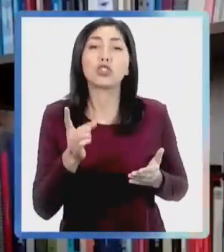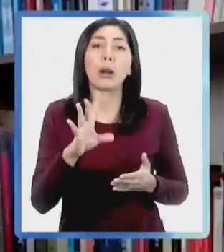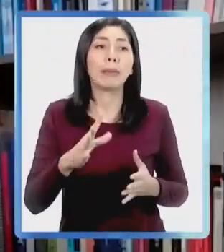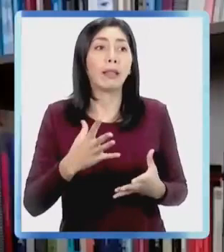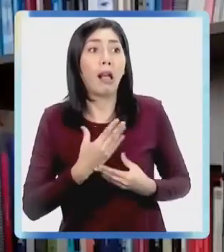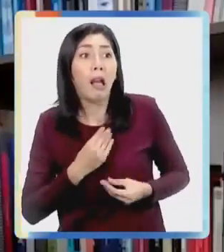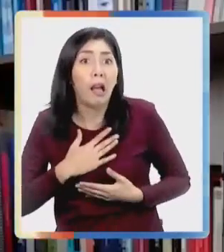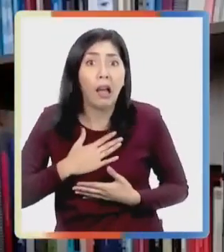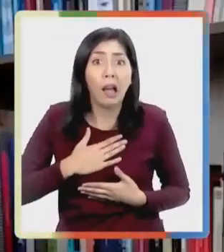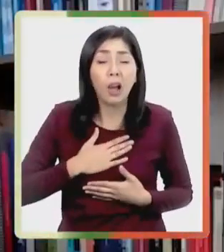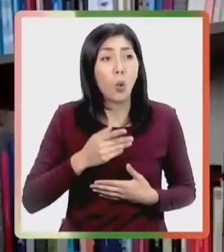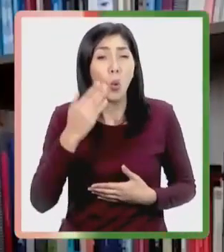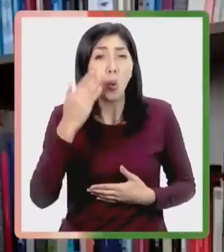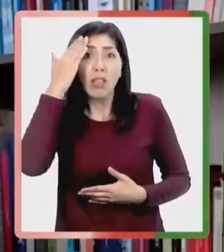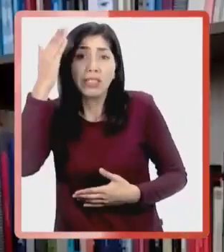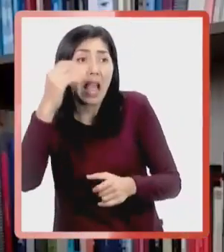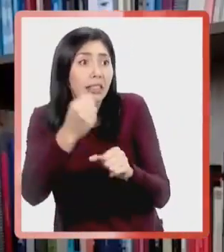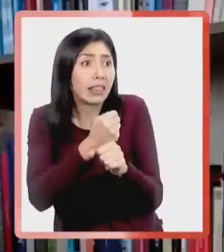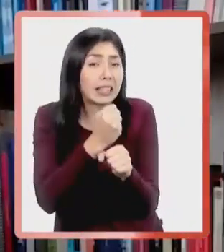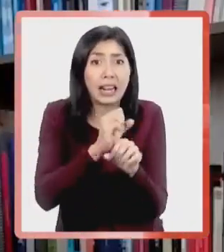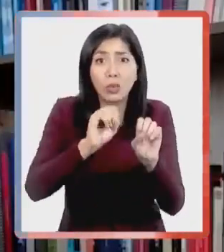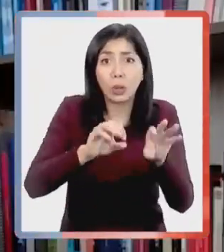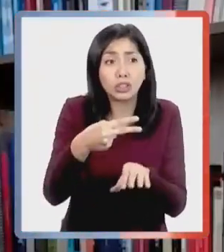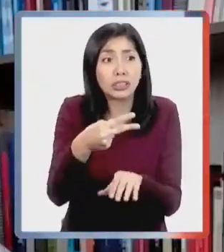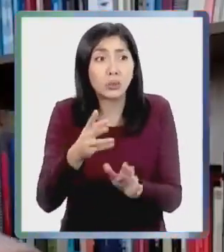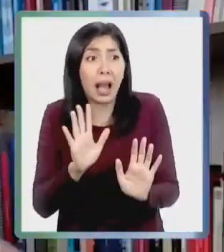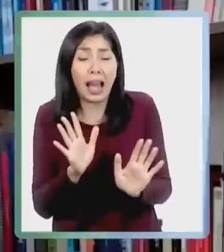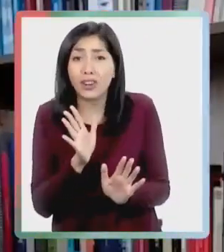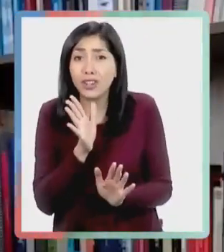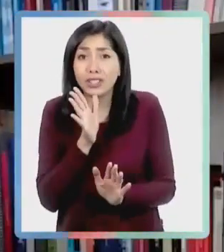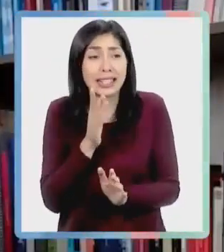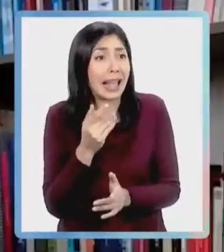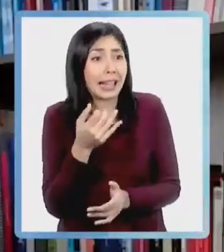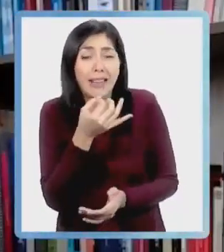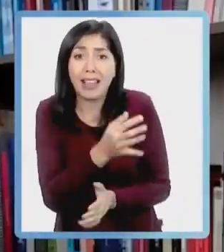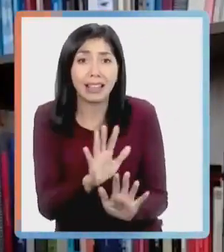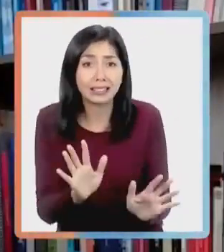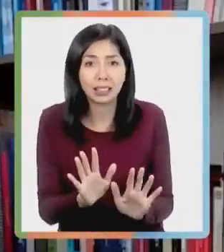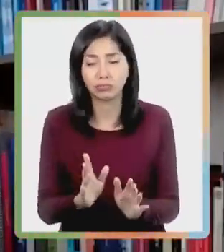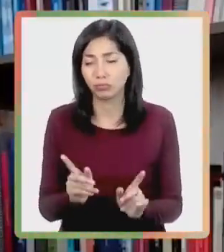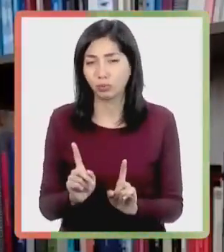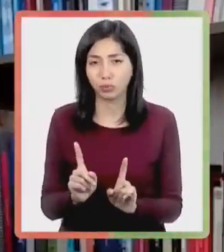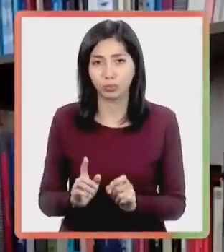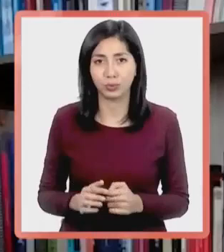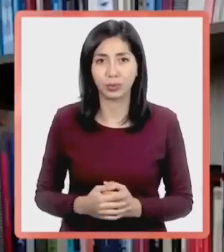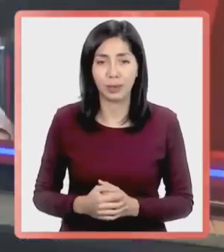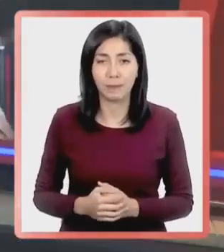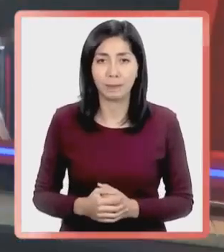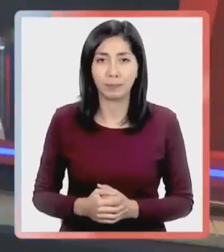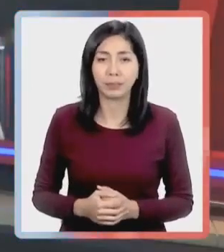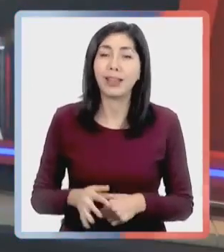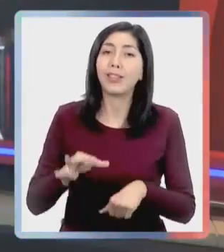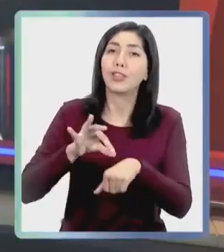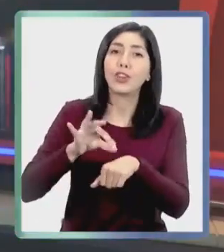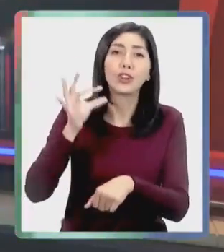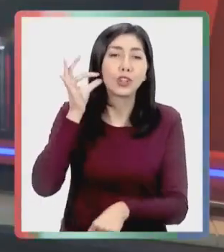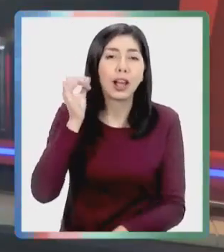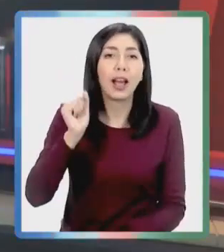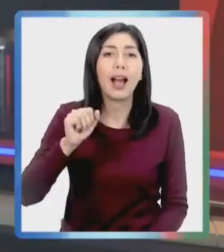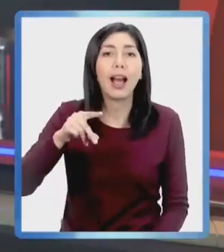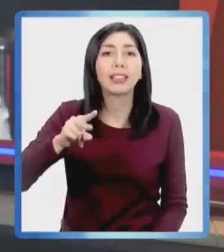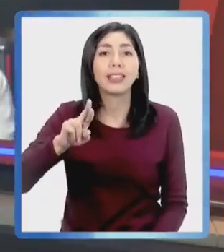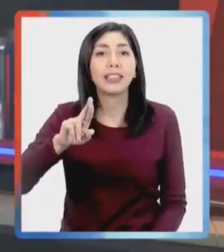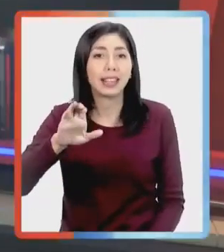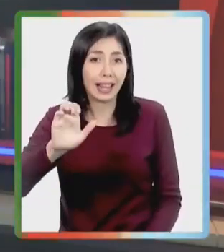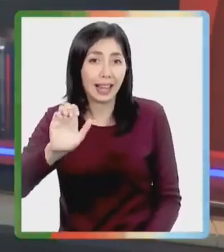asustados porque es el día del taller de educación sexual y no saben quién ni de qué le van a hablar a sus hijos e hijas. Doctora Andrea von